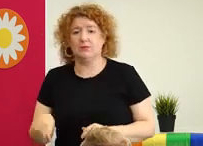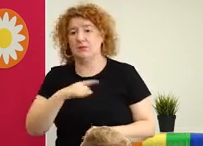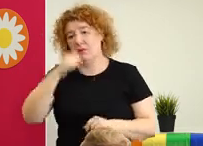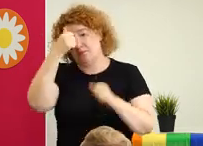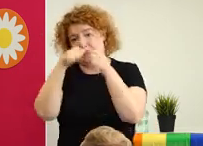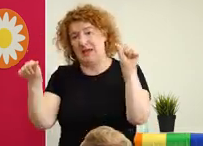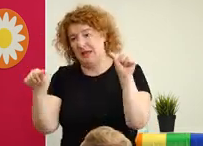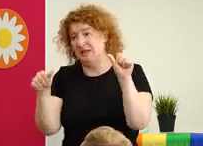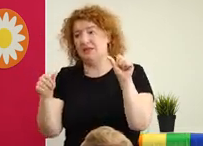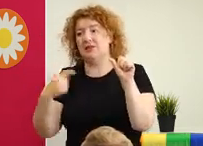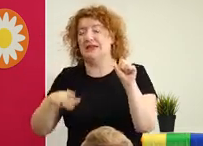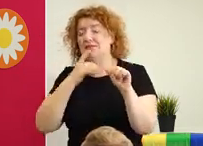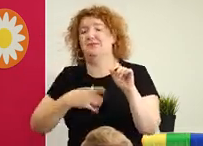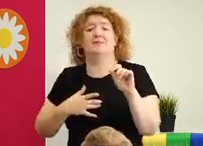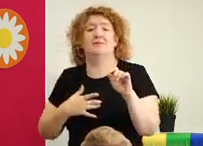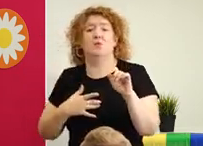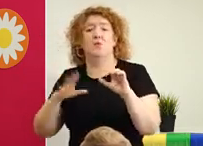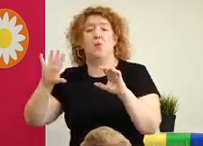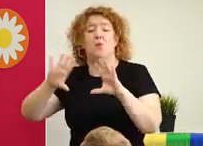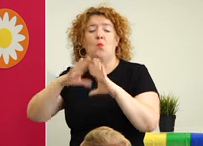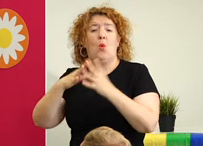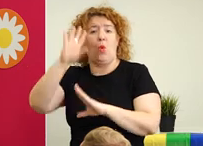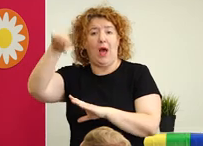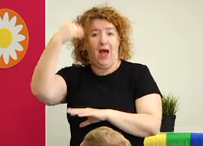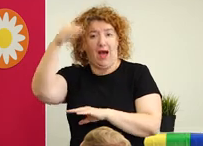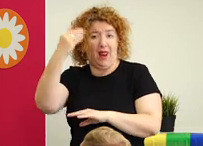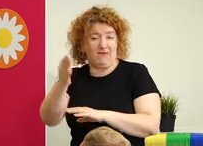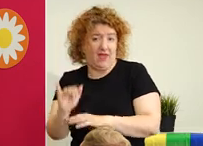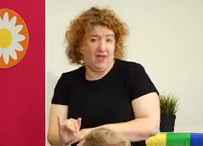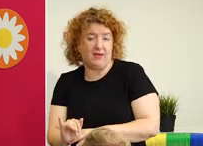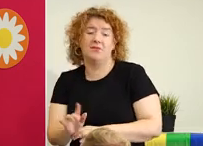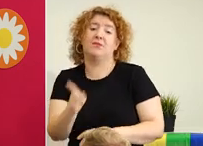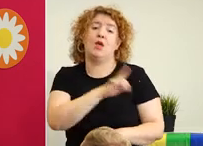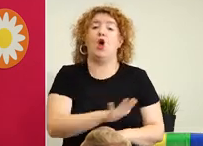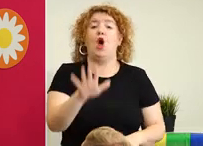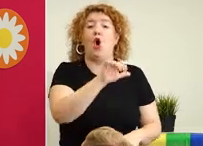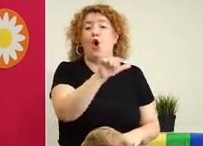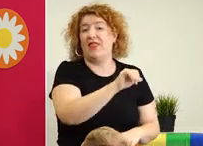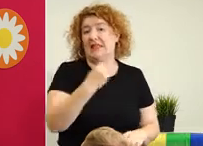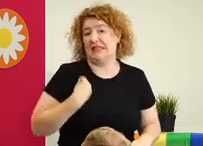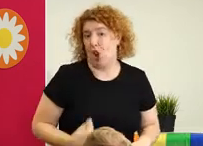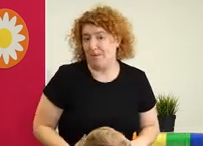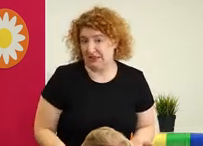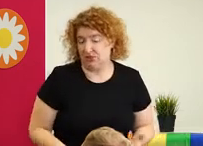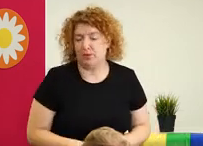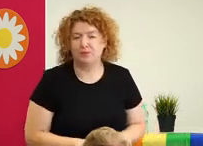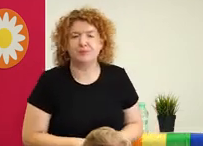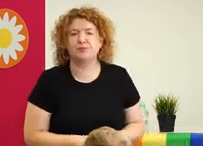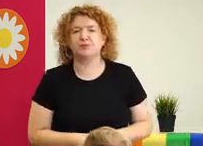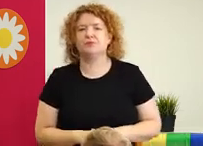y estereotipos que se van consolidando desde el mundo árabe. Desde Occidente pasa lo mismo, en tanto en cuanto